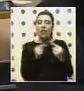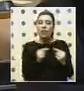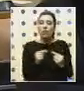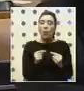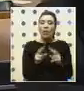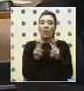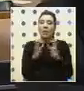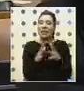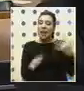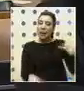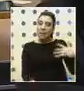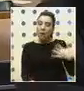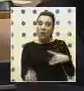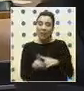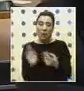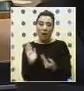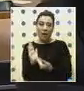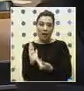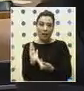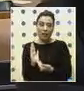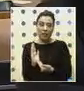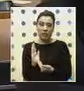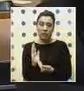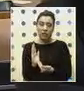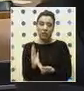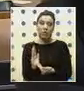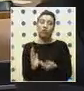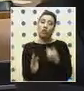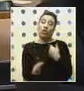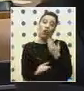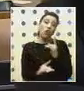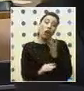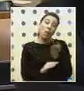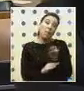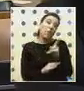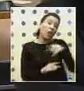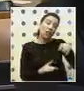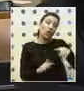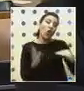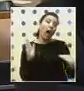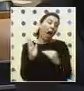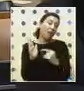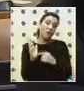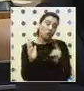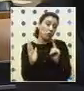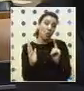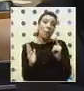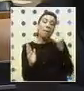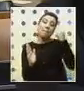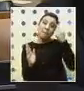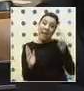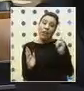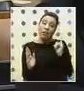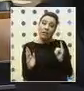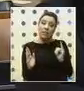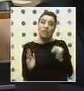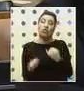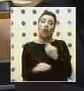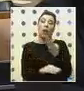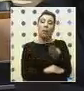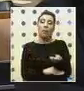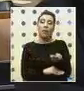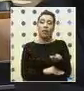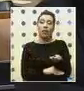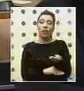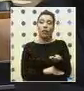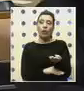grandes como esta. Por eso es que no necesariamente les pido que estén a favor de esta indicación, pero al menos pido